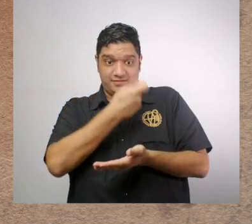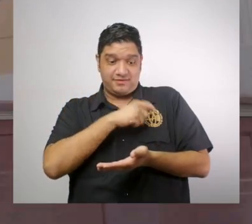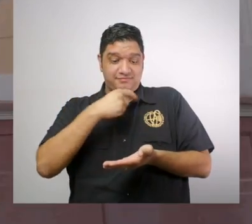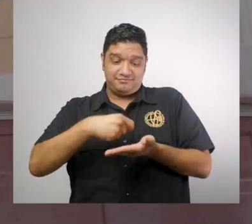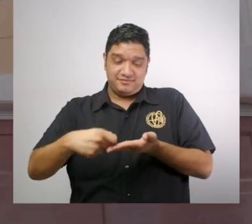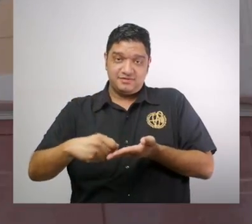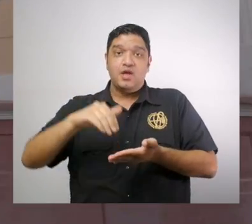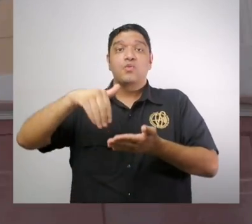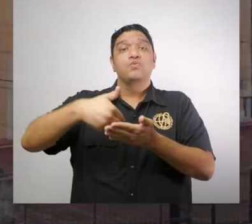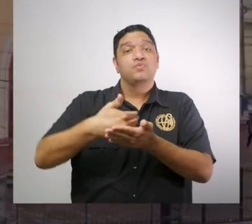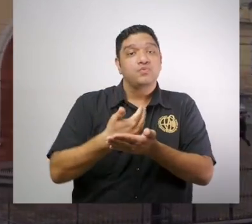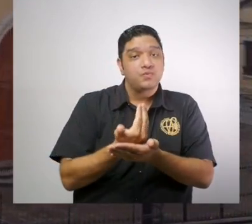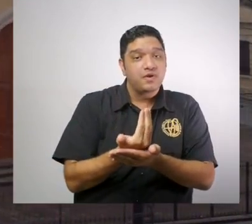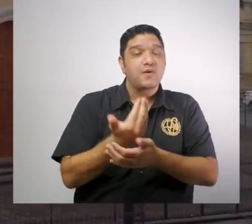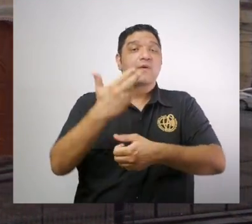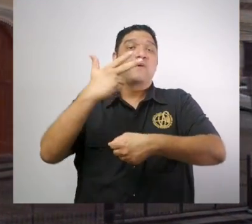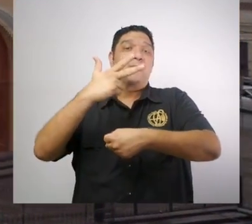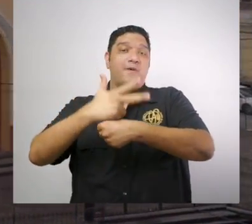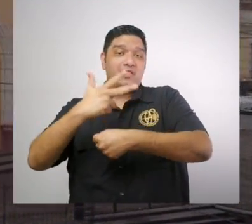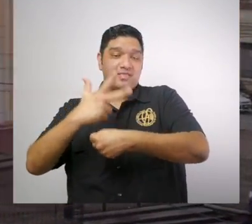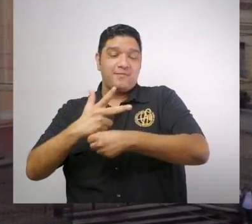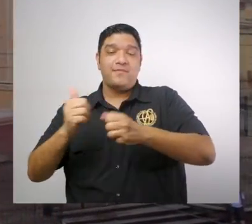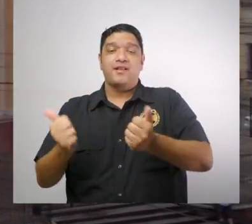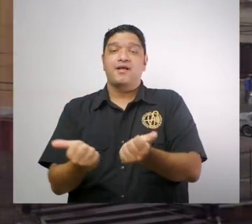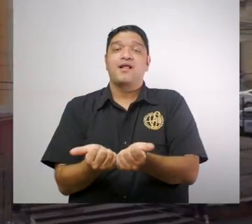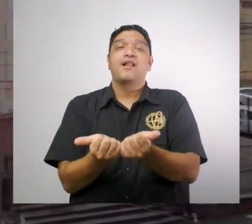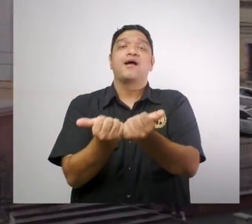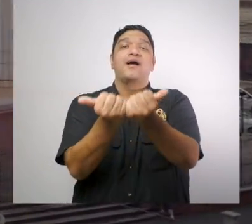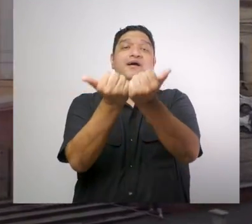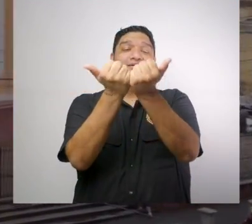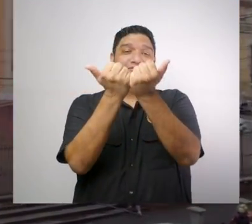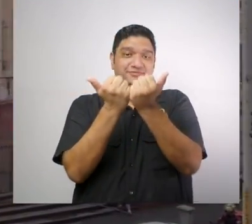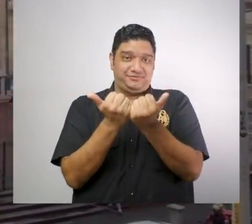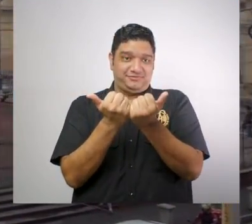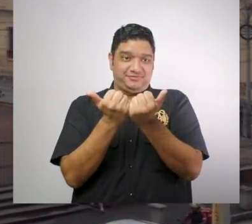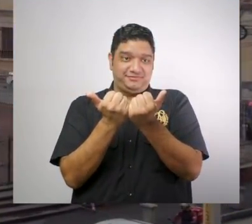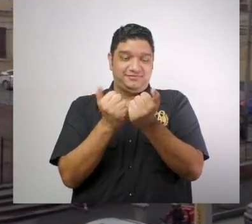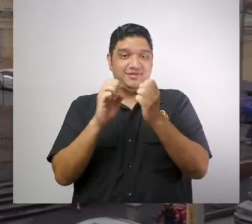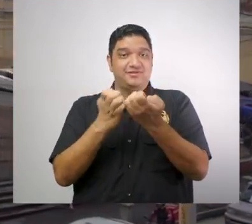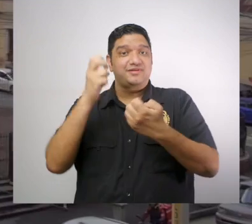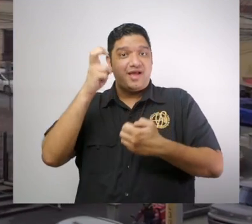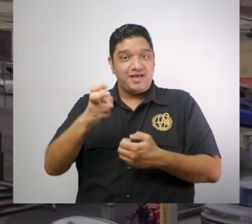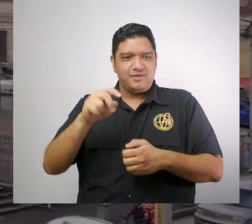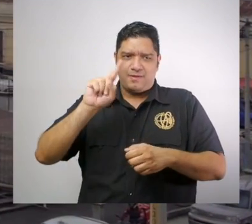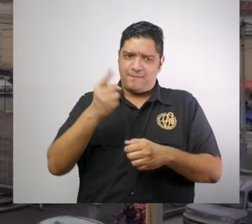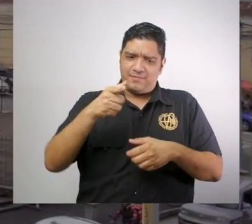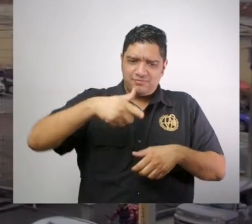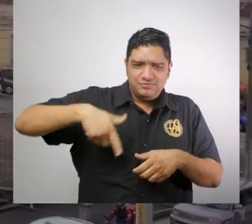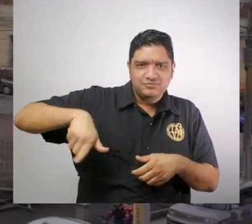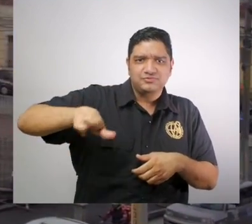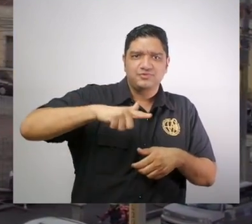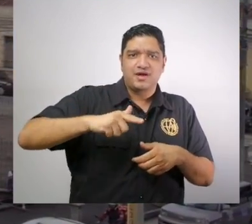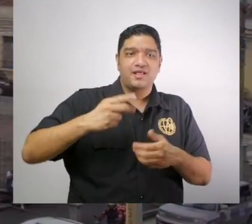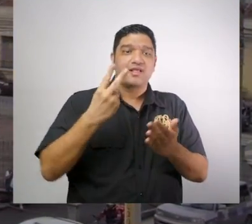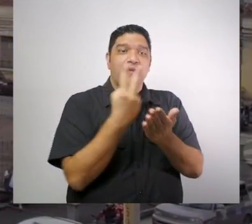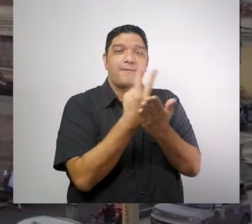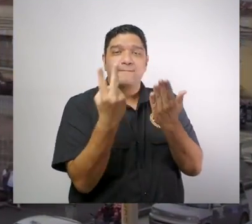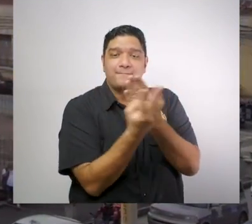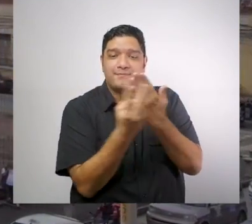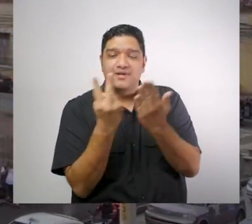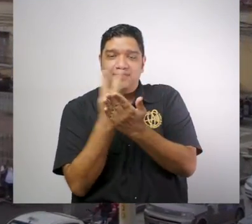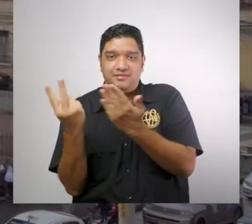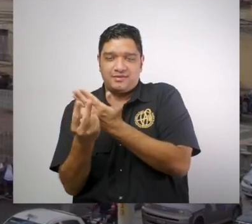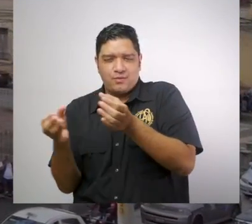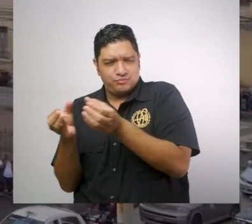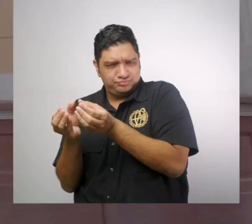Asunción, porque esta parroquia donde se alojaron los primeros vecinos en el asiento provisional se